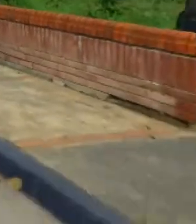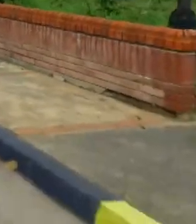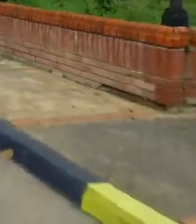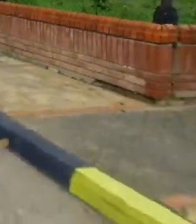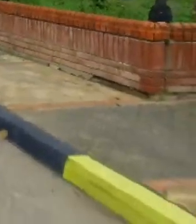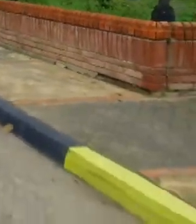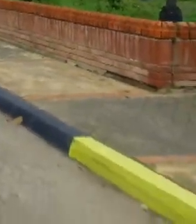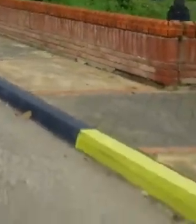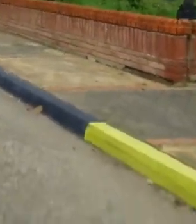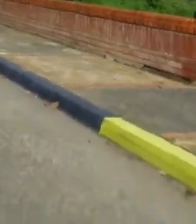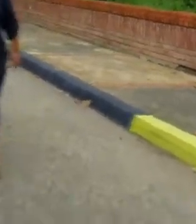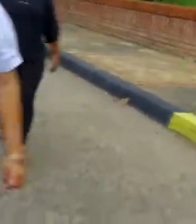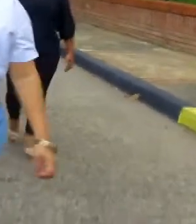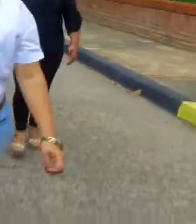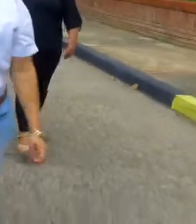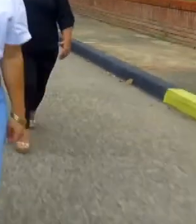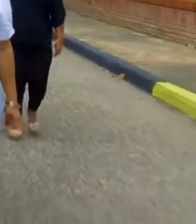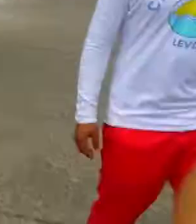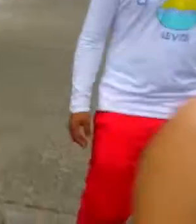Barranca Bermeja nos duele.